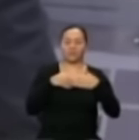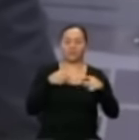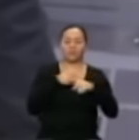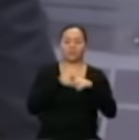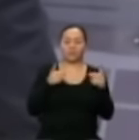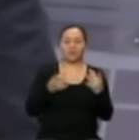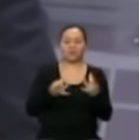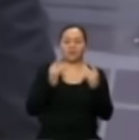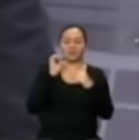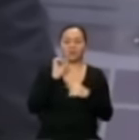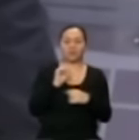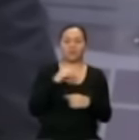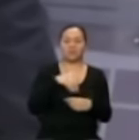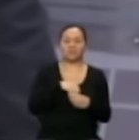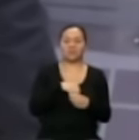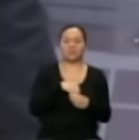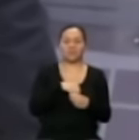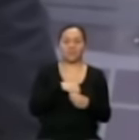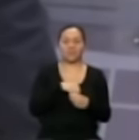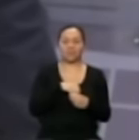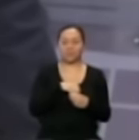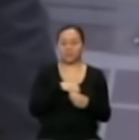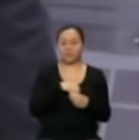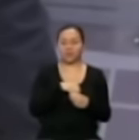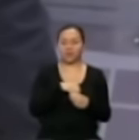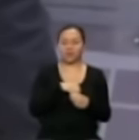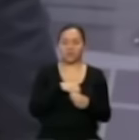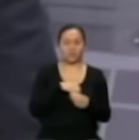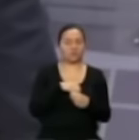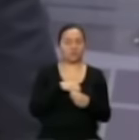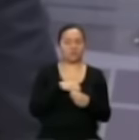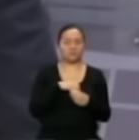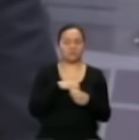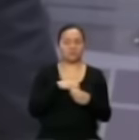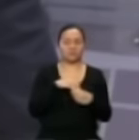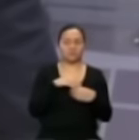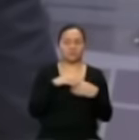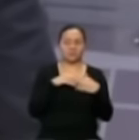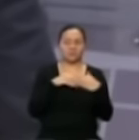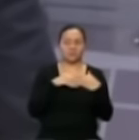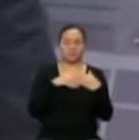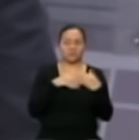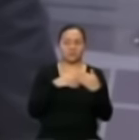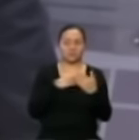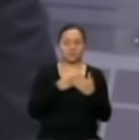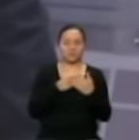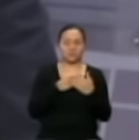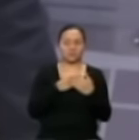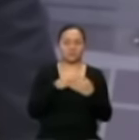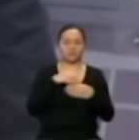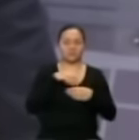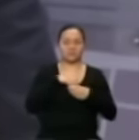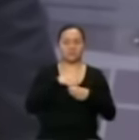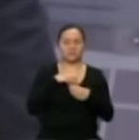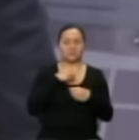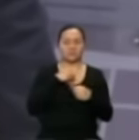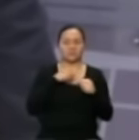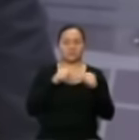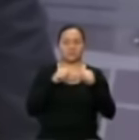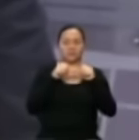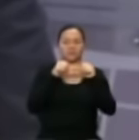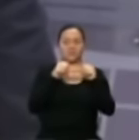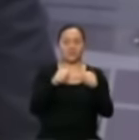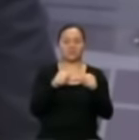precaria calidad. Inadecuados para ese tipo de Inadecuados para el tipo de zona en la que estaban asentados. Pero también hay daños en